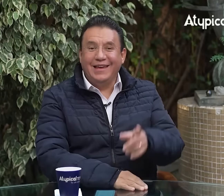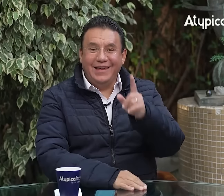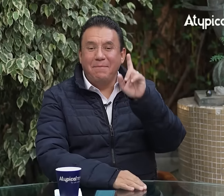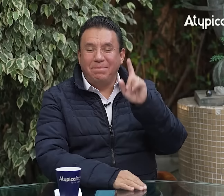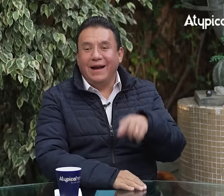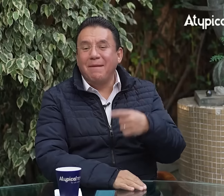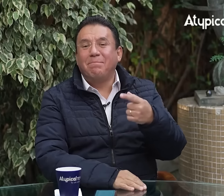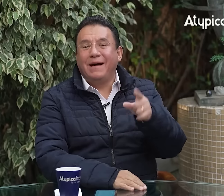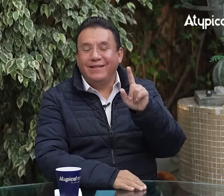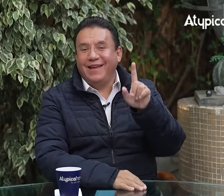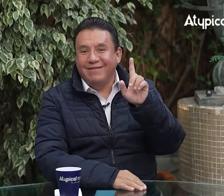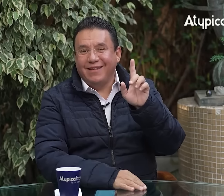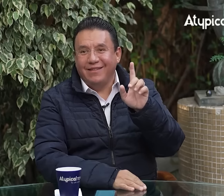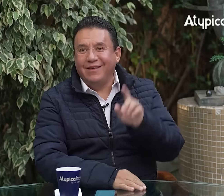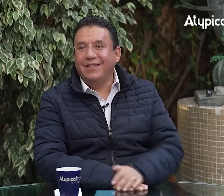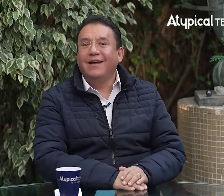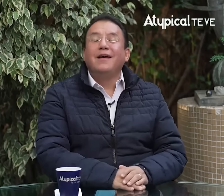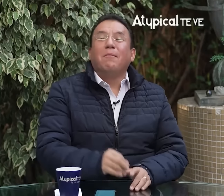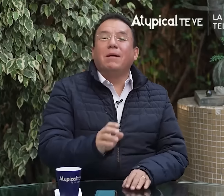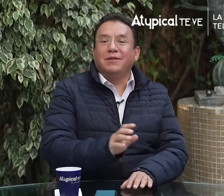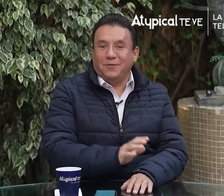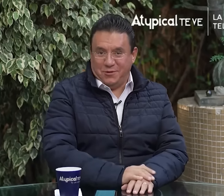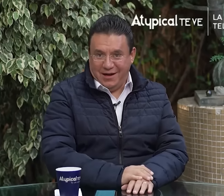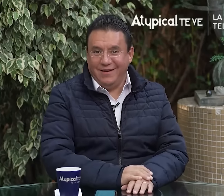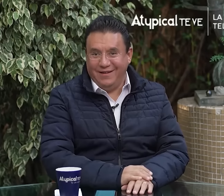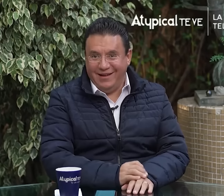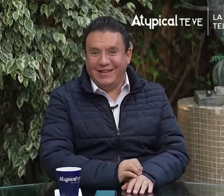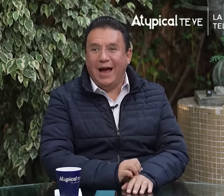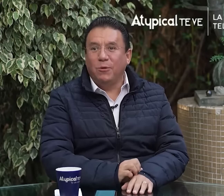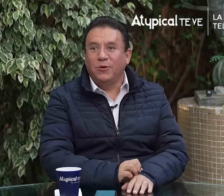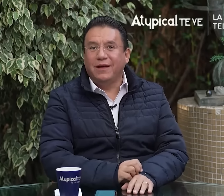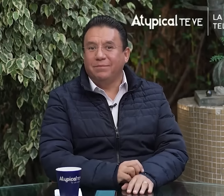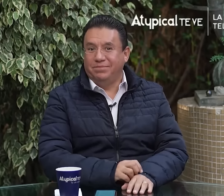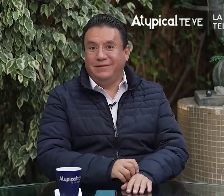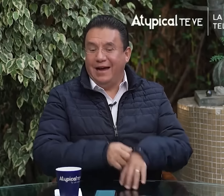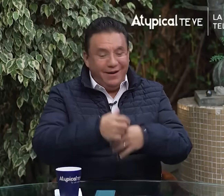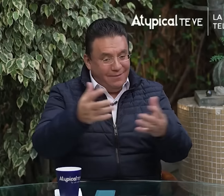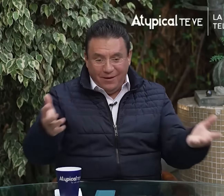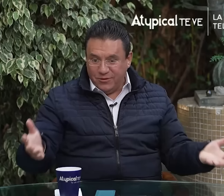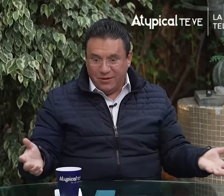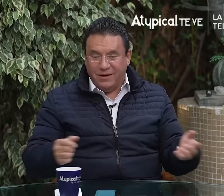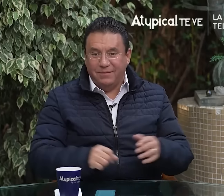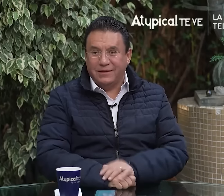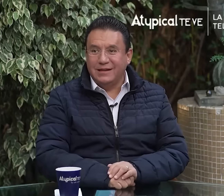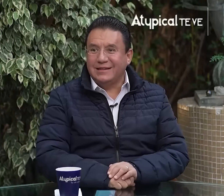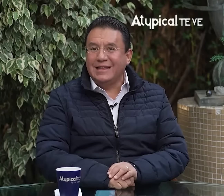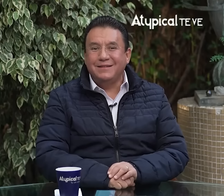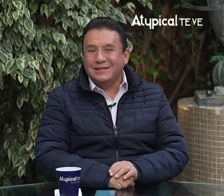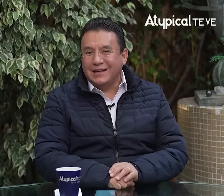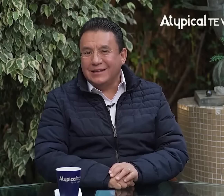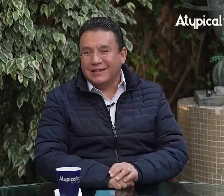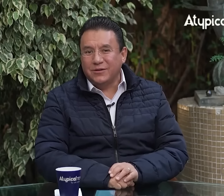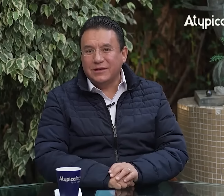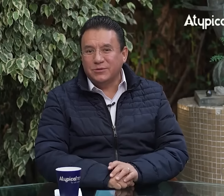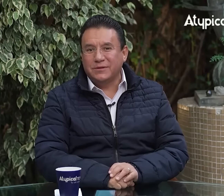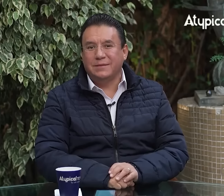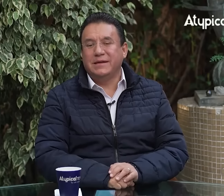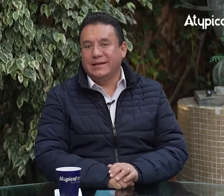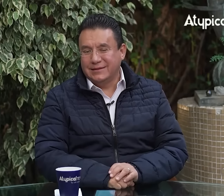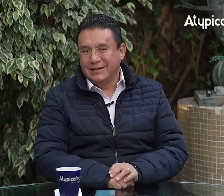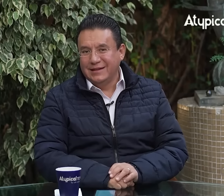Los calzoncillos. Y en parte entendida. Vamos a escuchar este audio que ya reveló San Juana Martínez y debe estar el señor